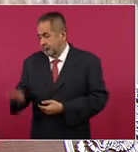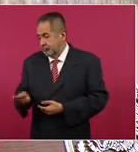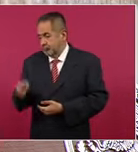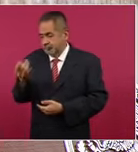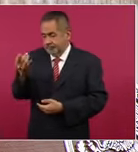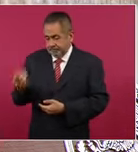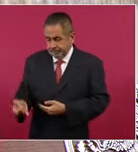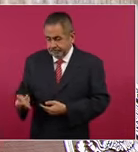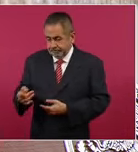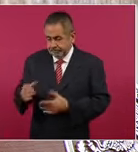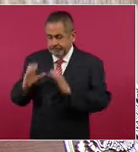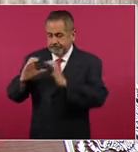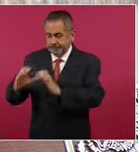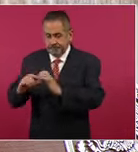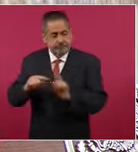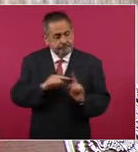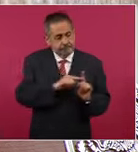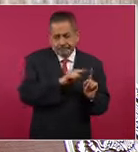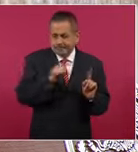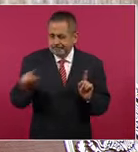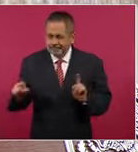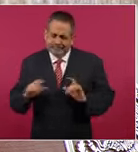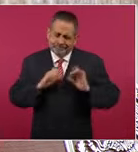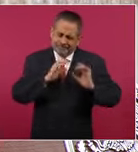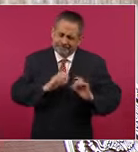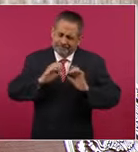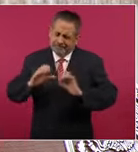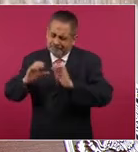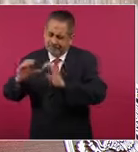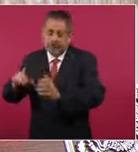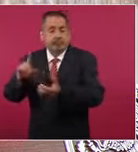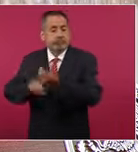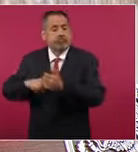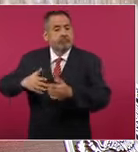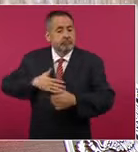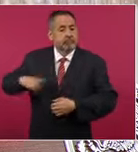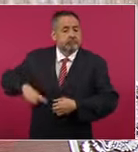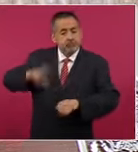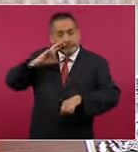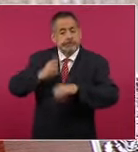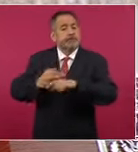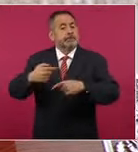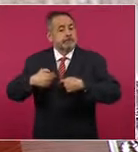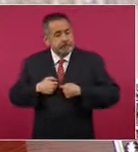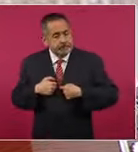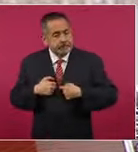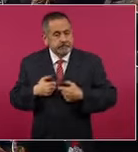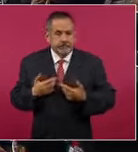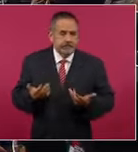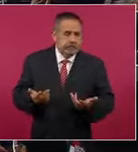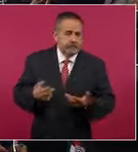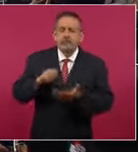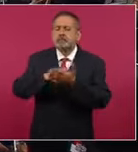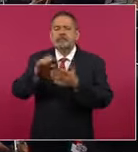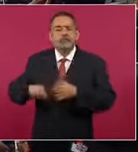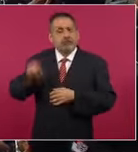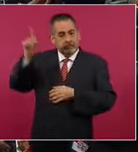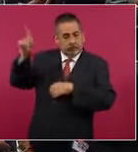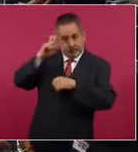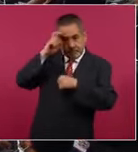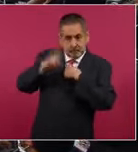¿Qué es estado de bienestar? Si una persona llega a los 65